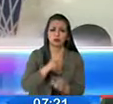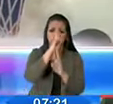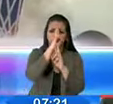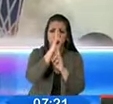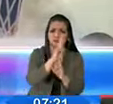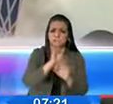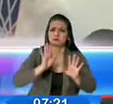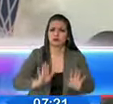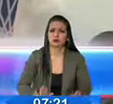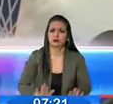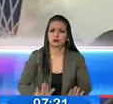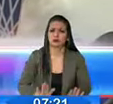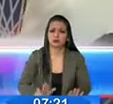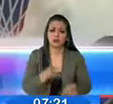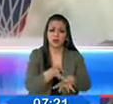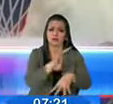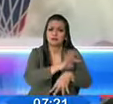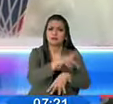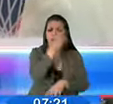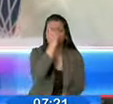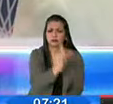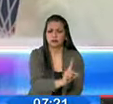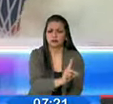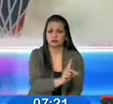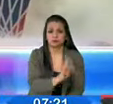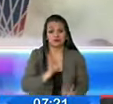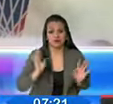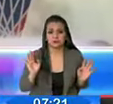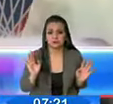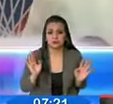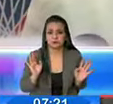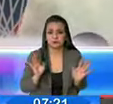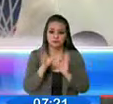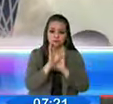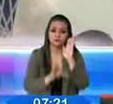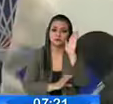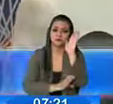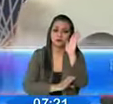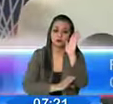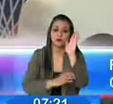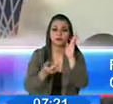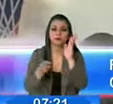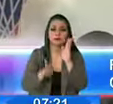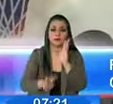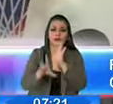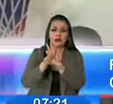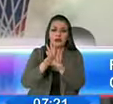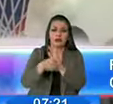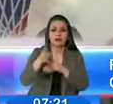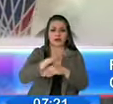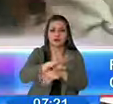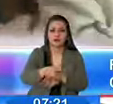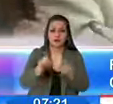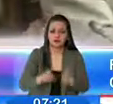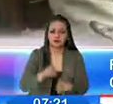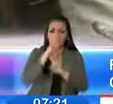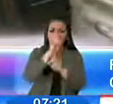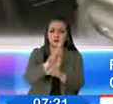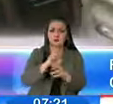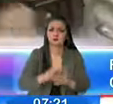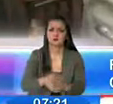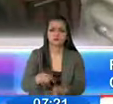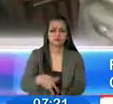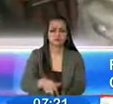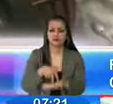que representa la Asamblea y lo que dictamina tanto la Constitución Política del Estado como la Ley Orgánica de la Función Legislativa. Ratifica